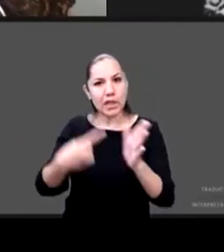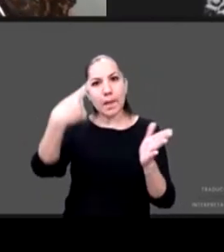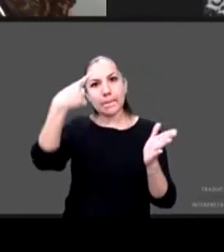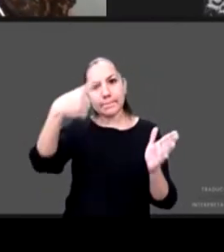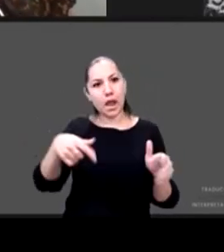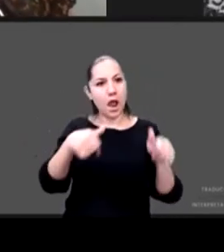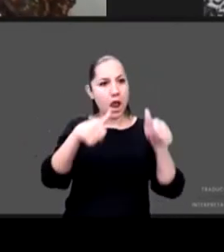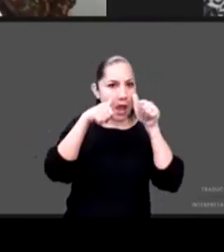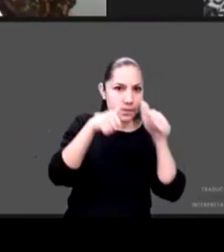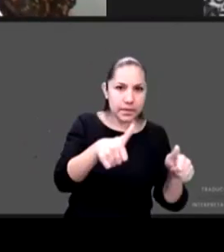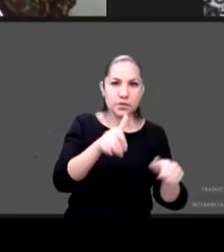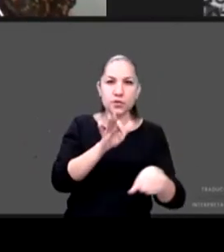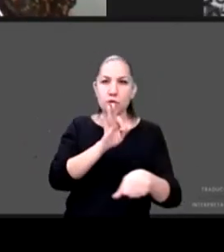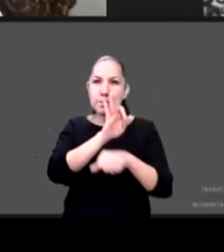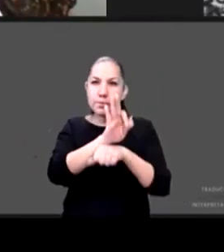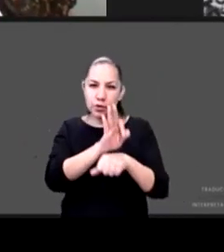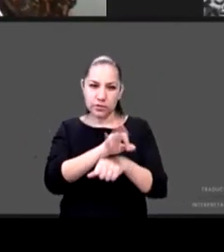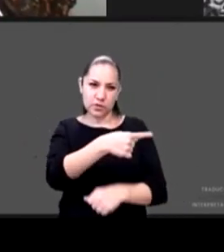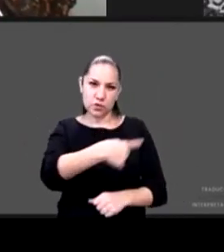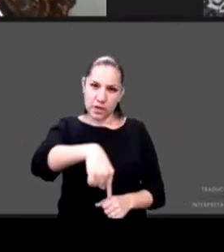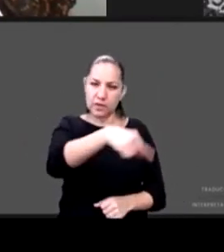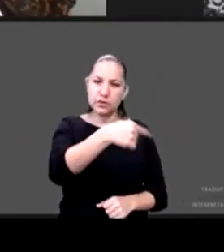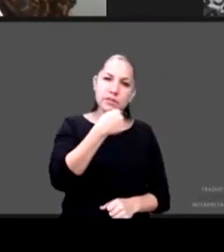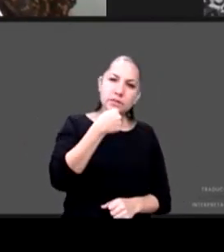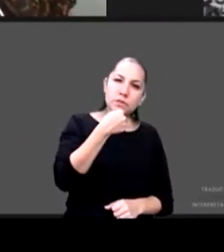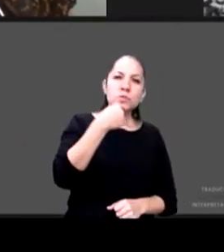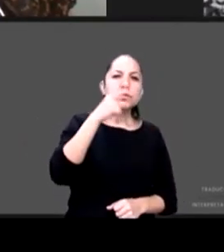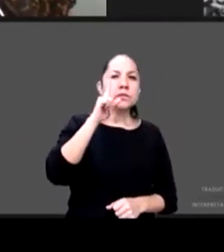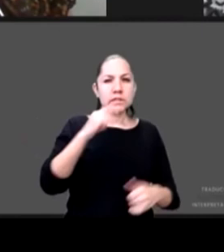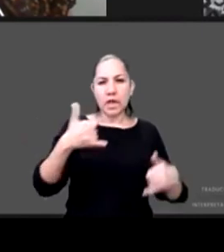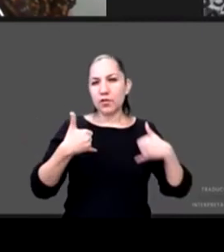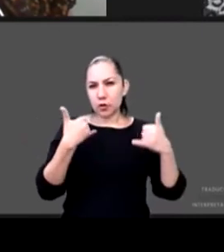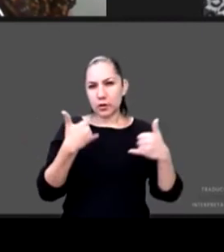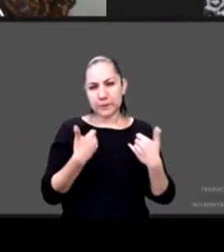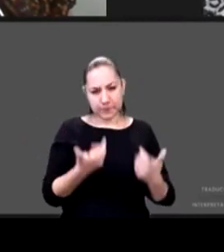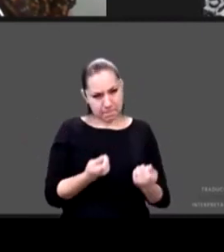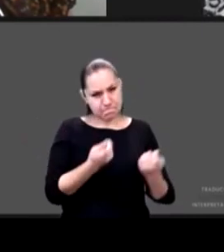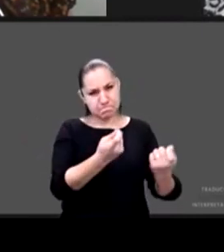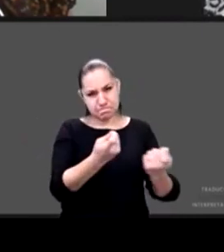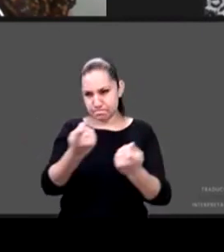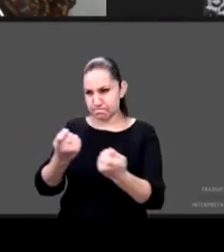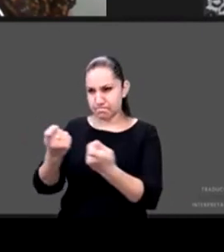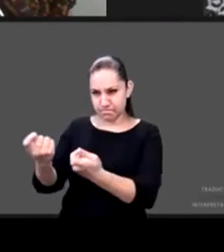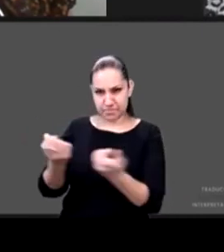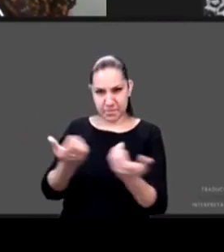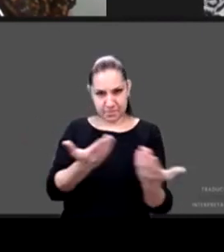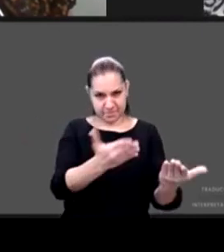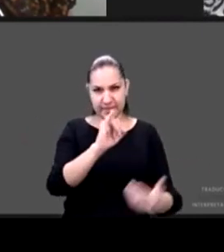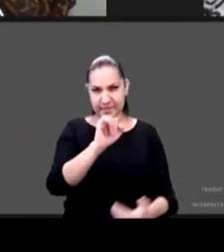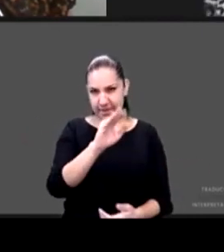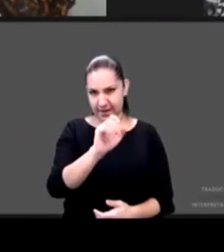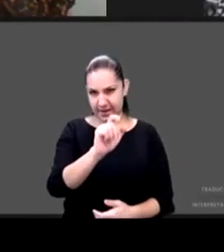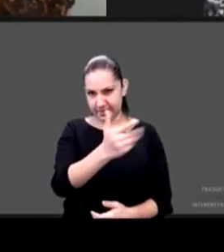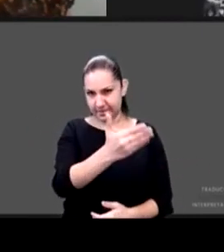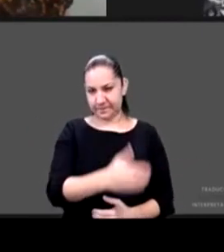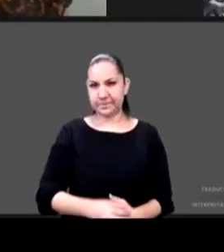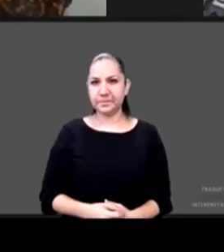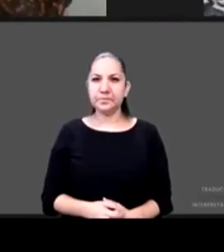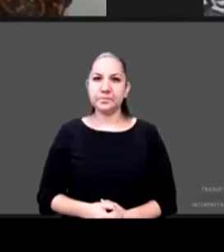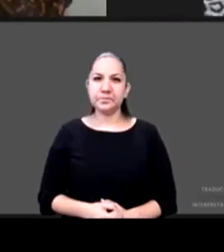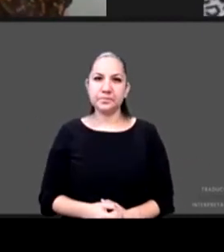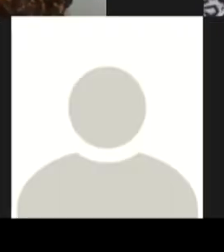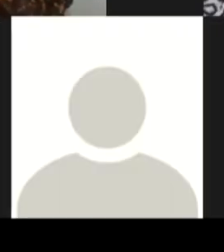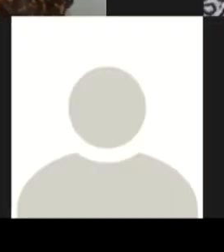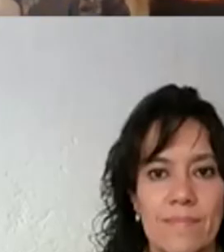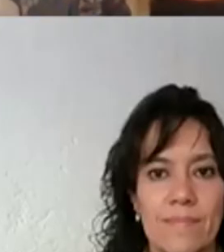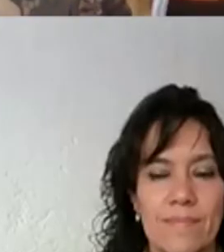niñas, a nuestros niños, a los adolescentes, a los jóvenes. Empezamos de nuevo por ti, Isa. Ok.